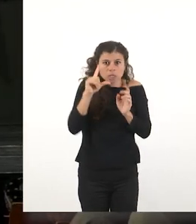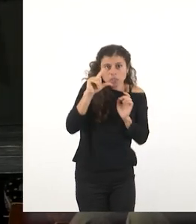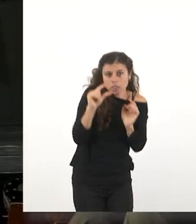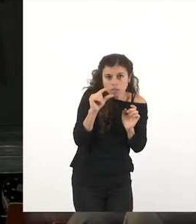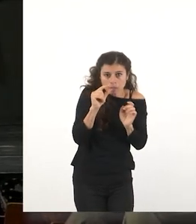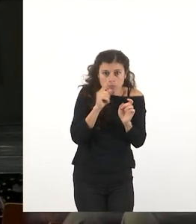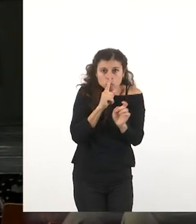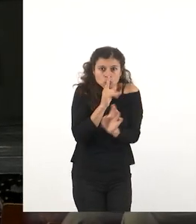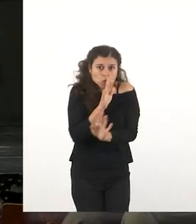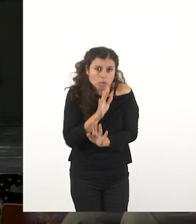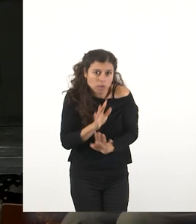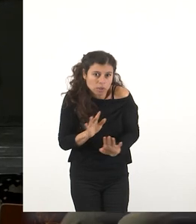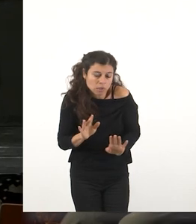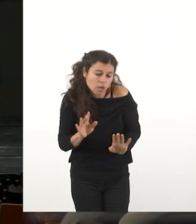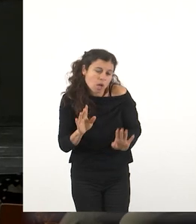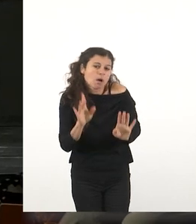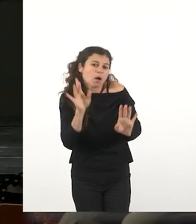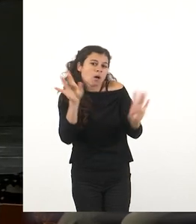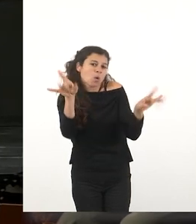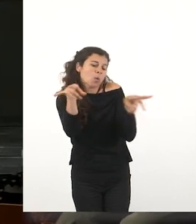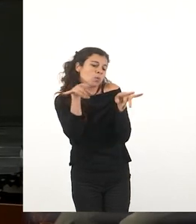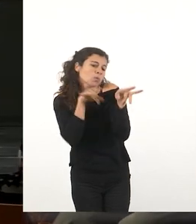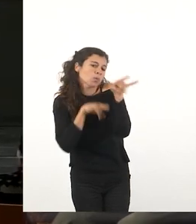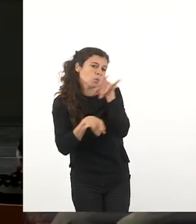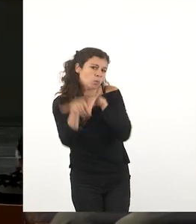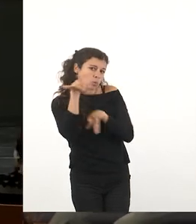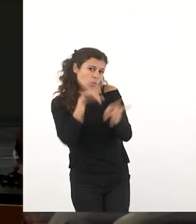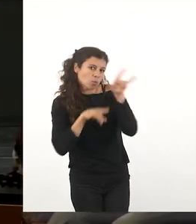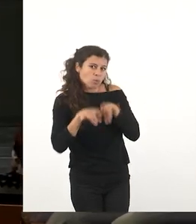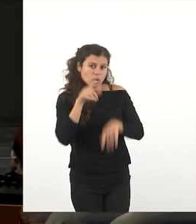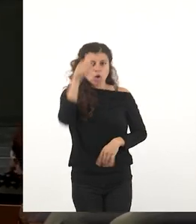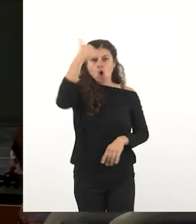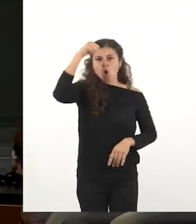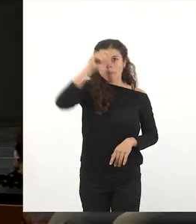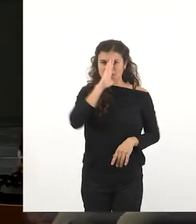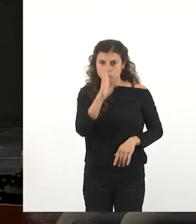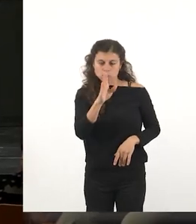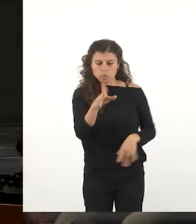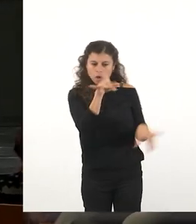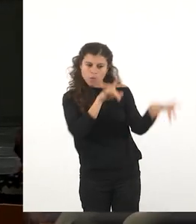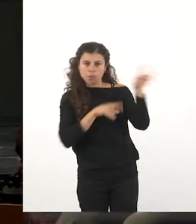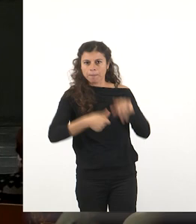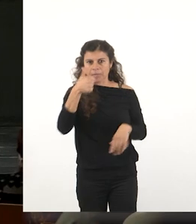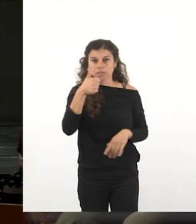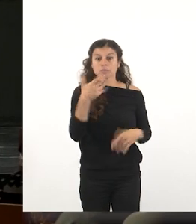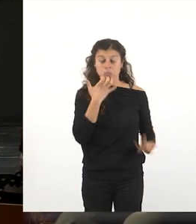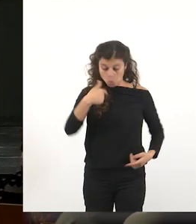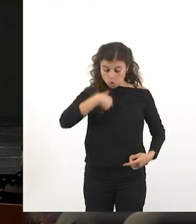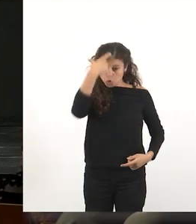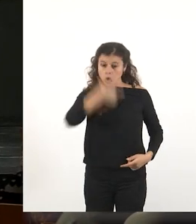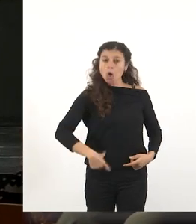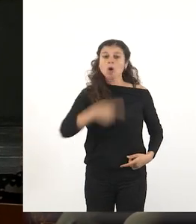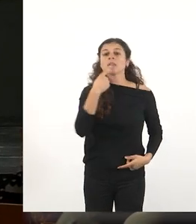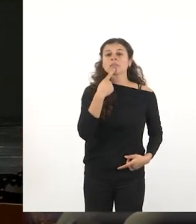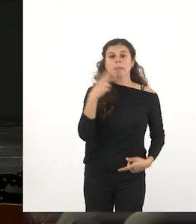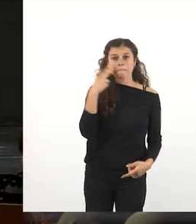ve, mucho más sexy le resultamos a los hombres heterosexuales. Una tía como yo, que dicen que soy de las que doy miedo, no